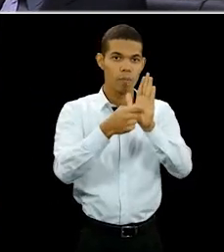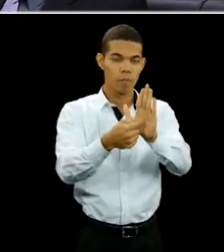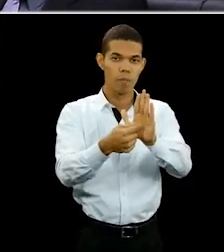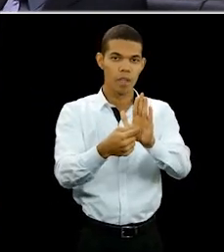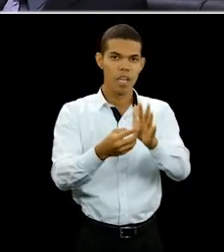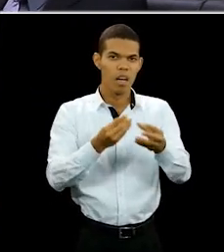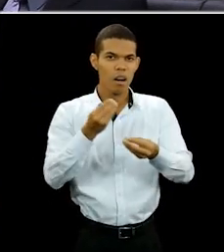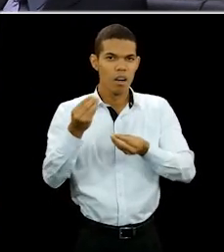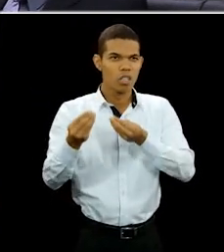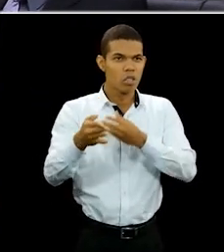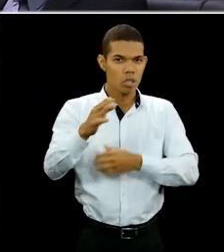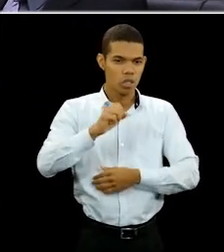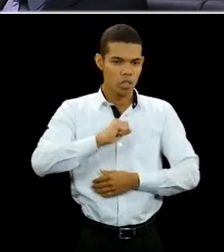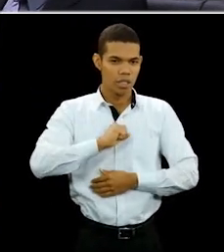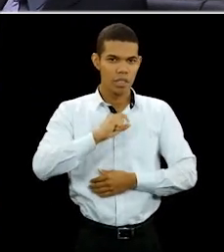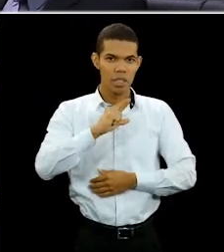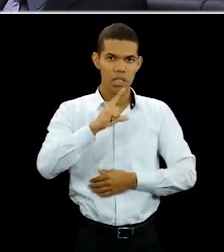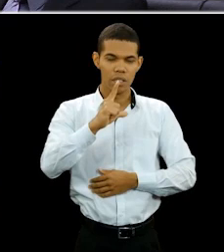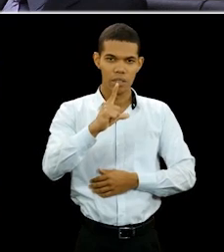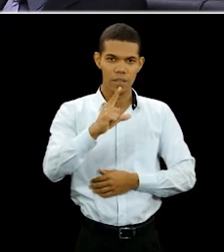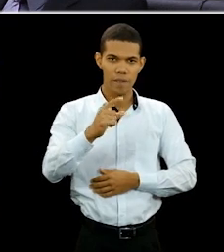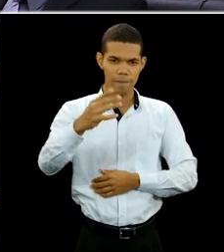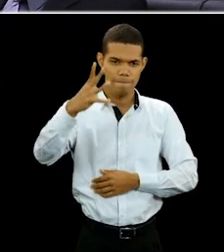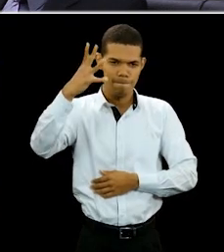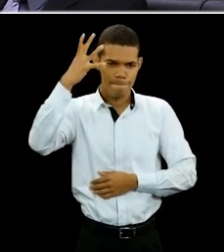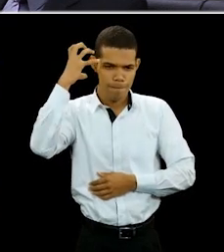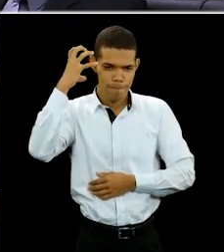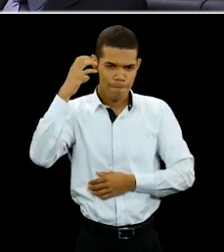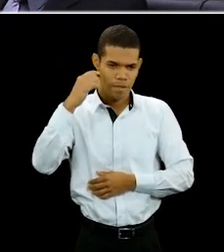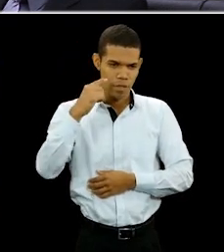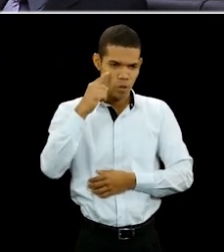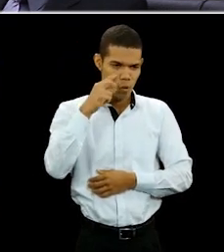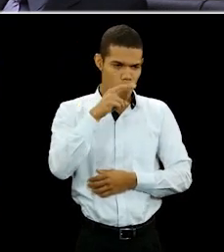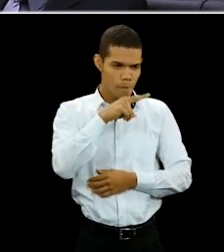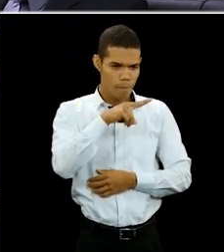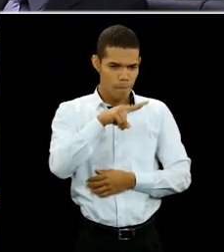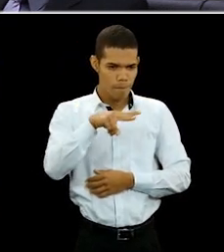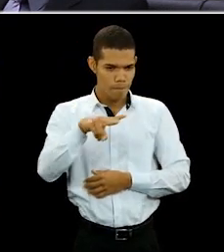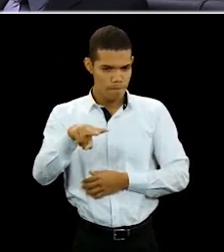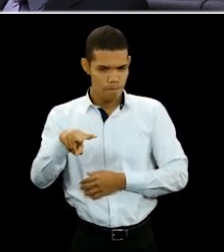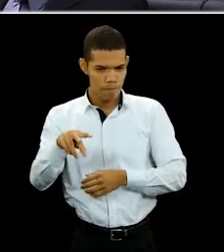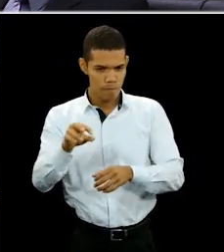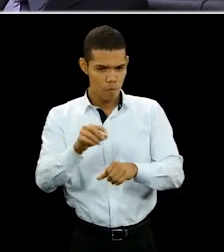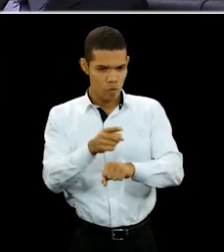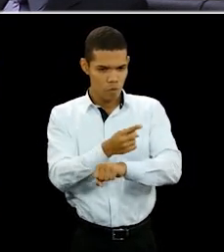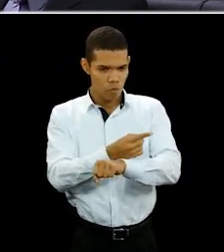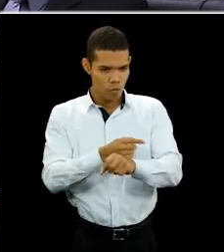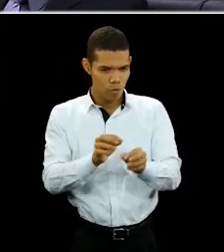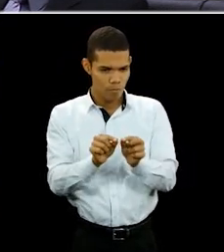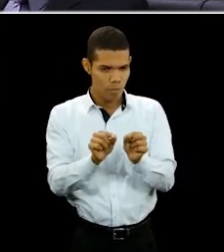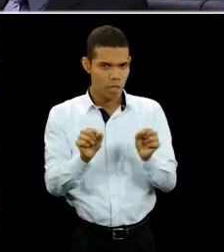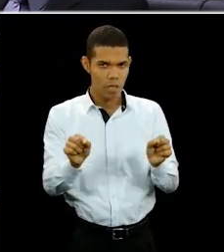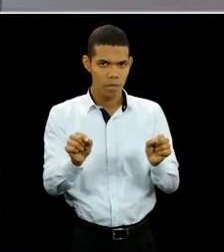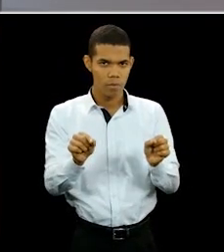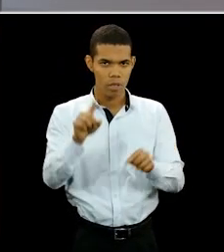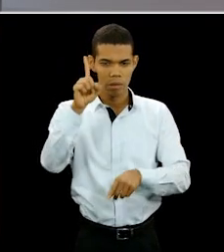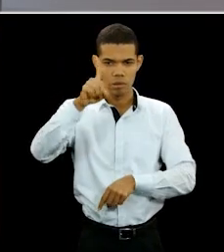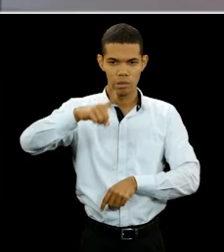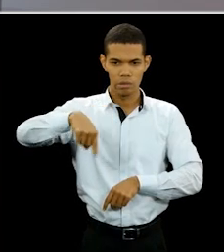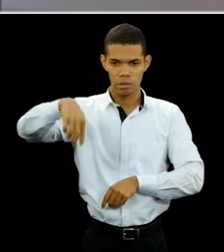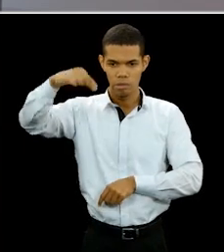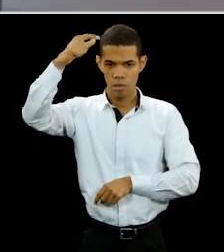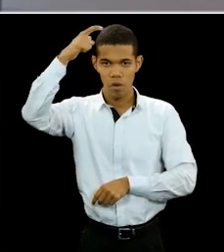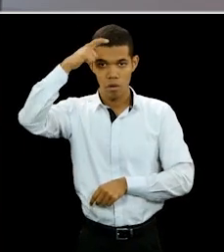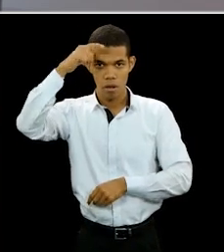dirige los designios de la historia Dios interviene en las decisiones de los reyes en las decisiones de los Profetas en las